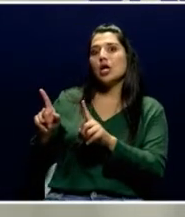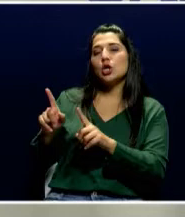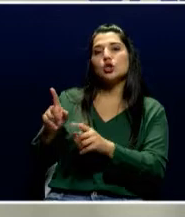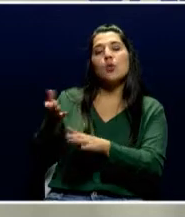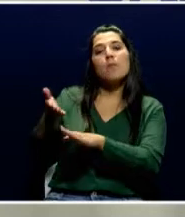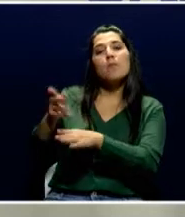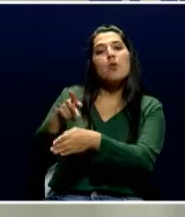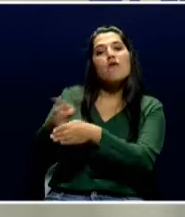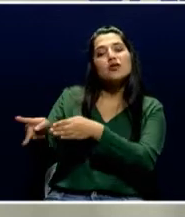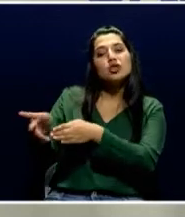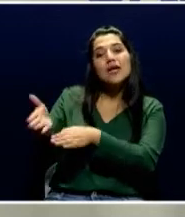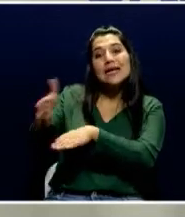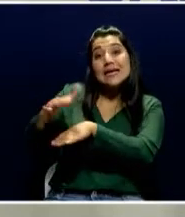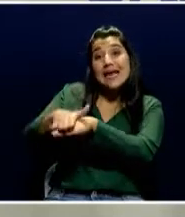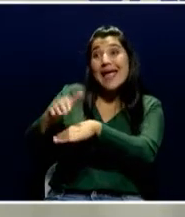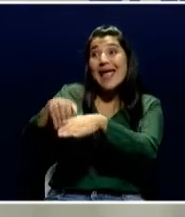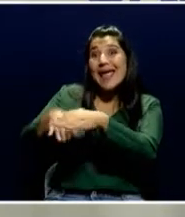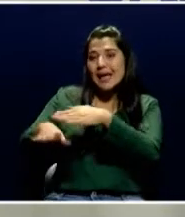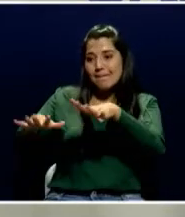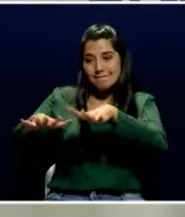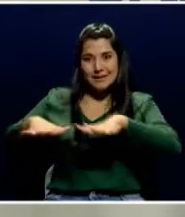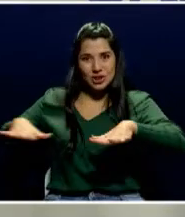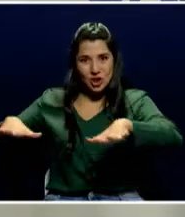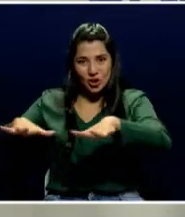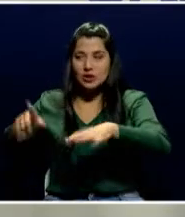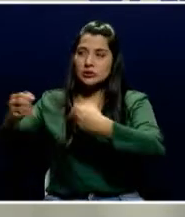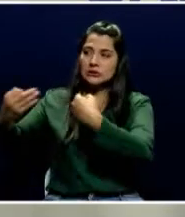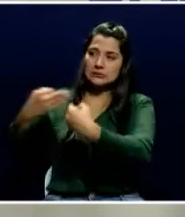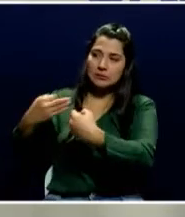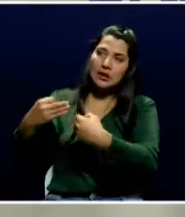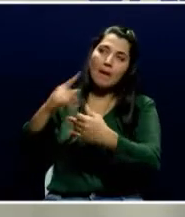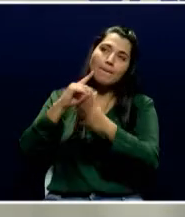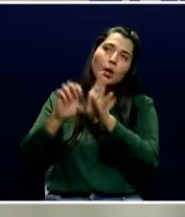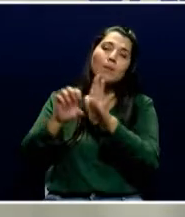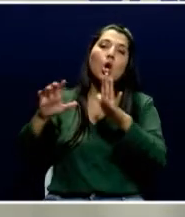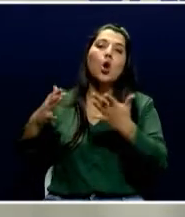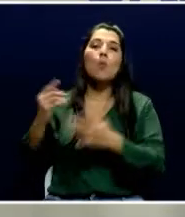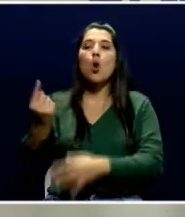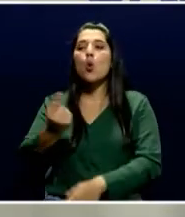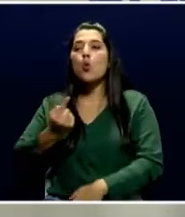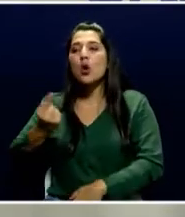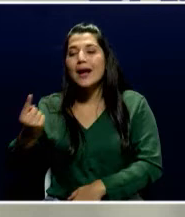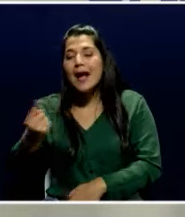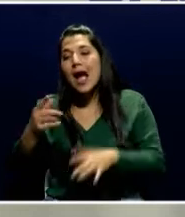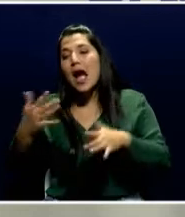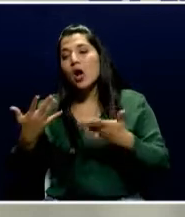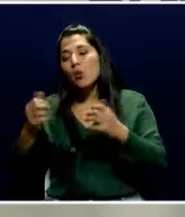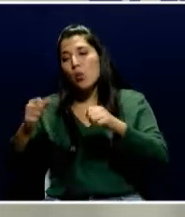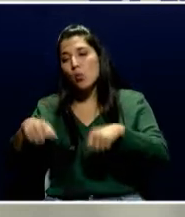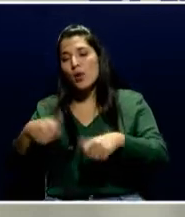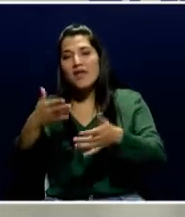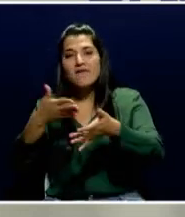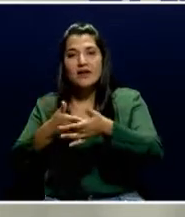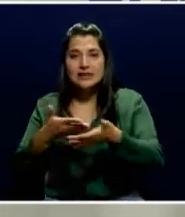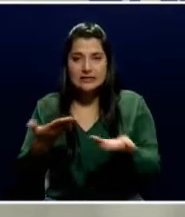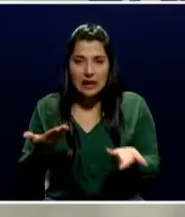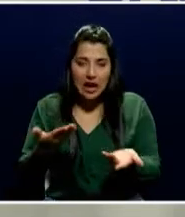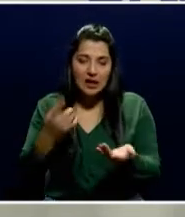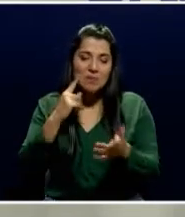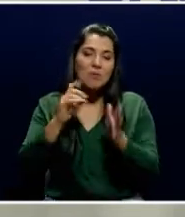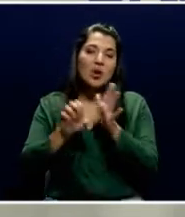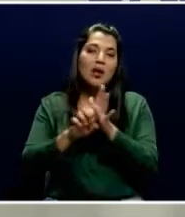la amenaza, que es el huracán, y la forma en que el huracán nos afecta, que fundamentalmente son las inundaciones, o